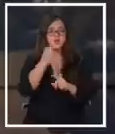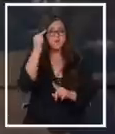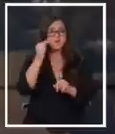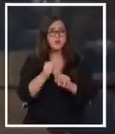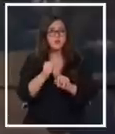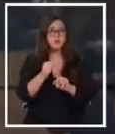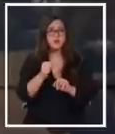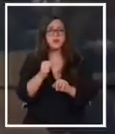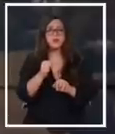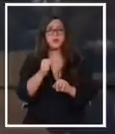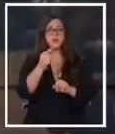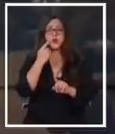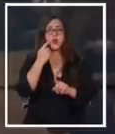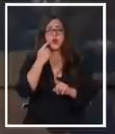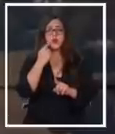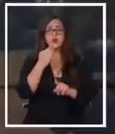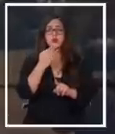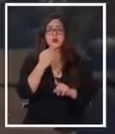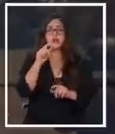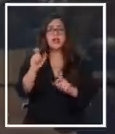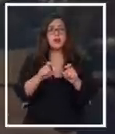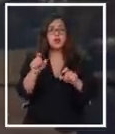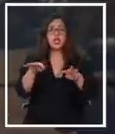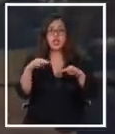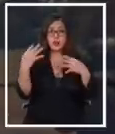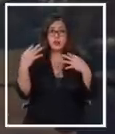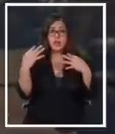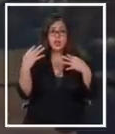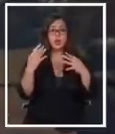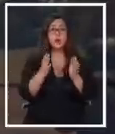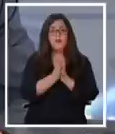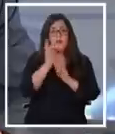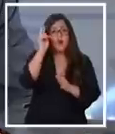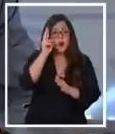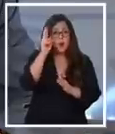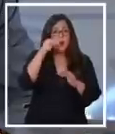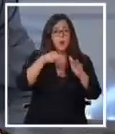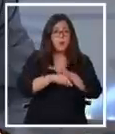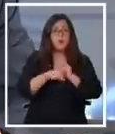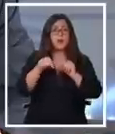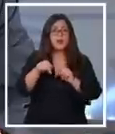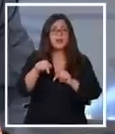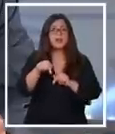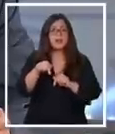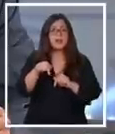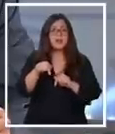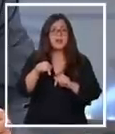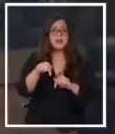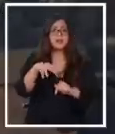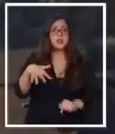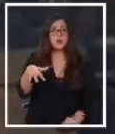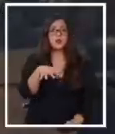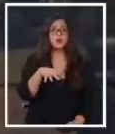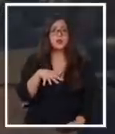esto yo quiero invitar también a quienes nos están viendo a que reflexionemos más profundamente sobre este asunto